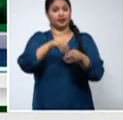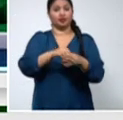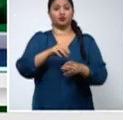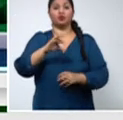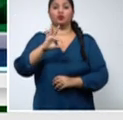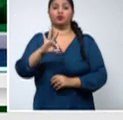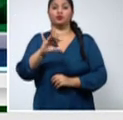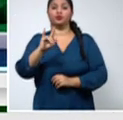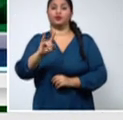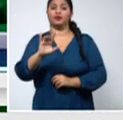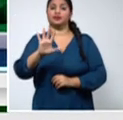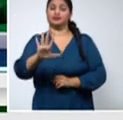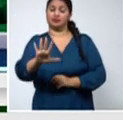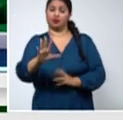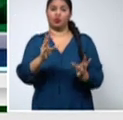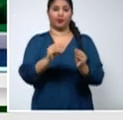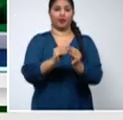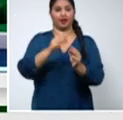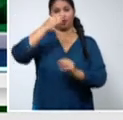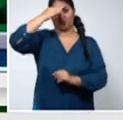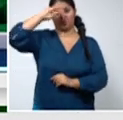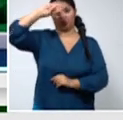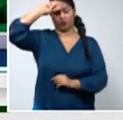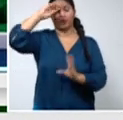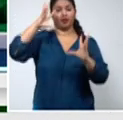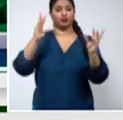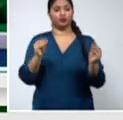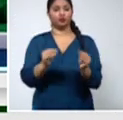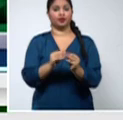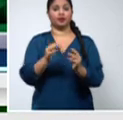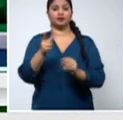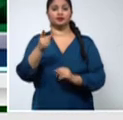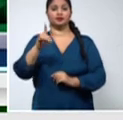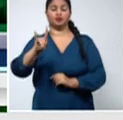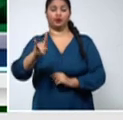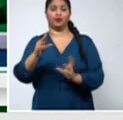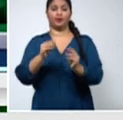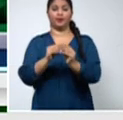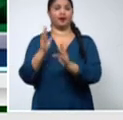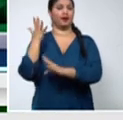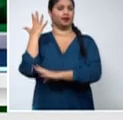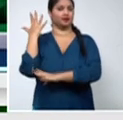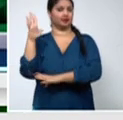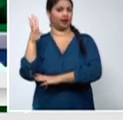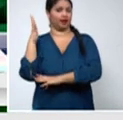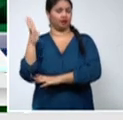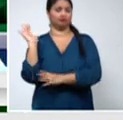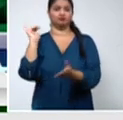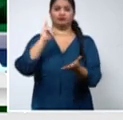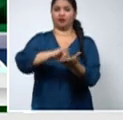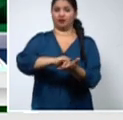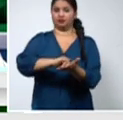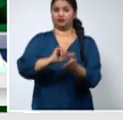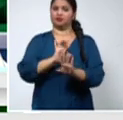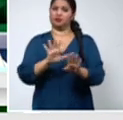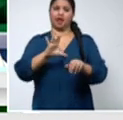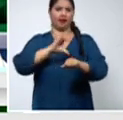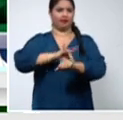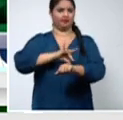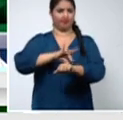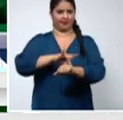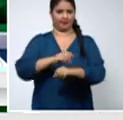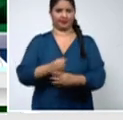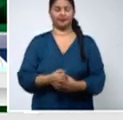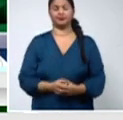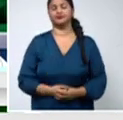895 y un total de 19 importados, personas que arribaron incubando la